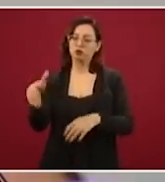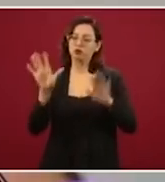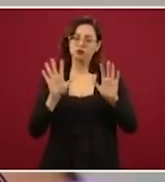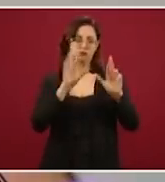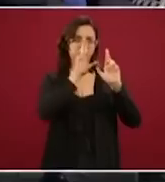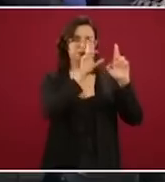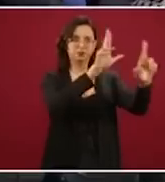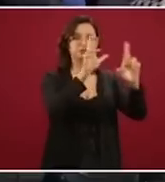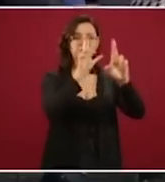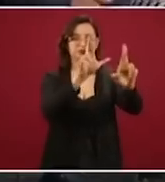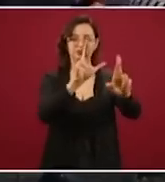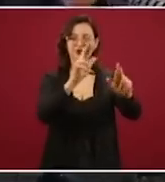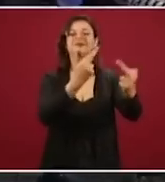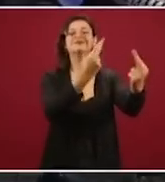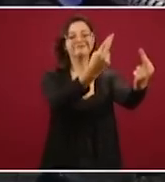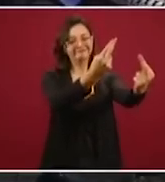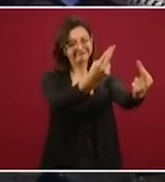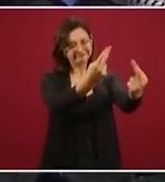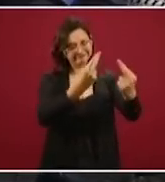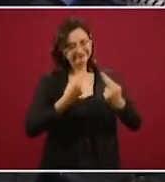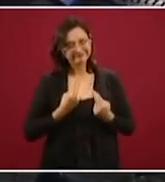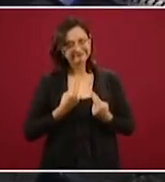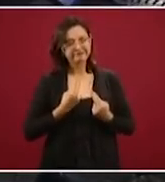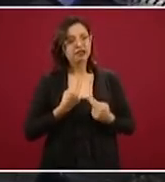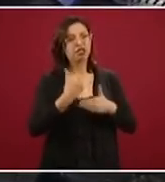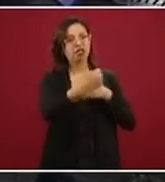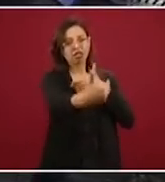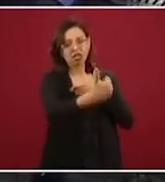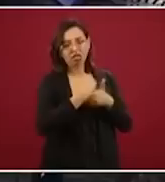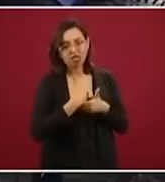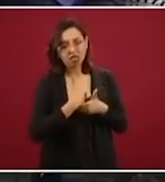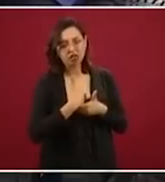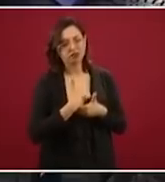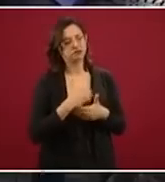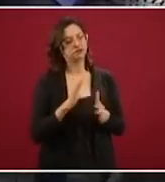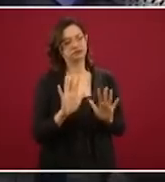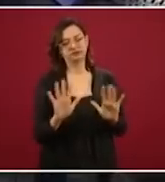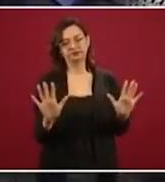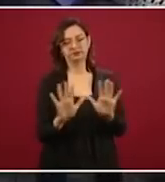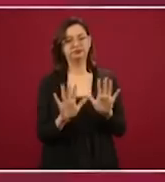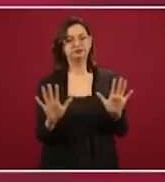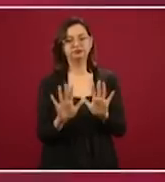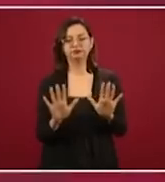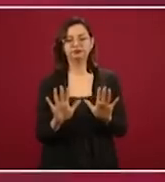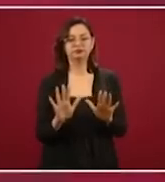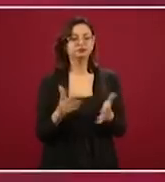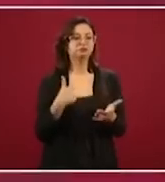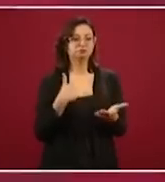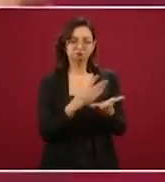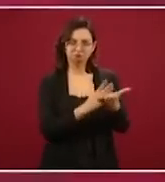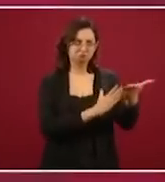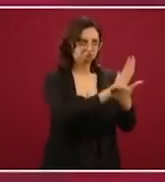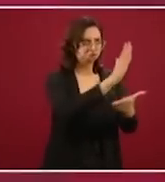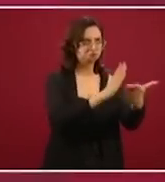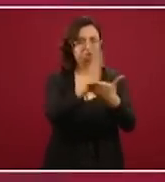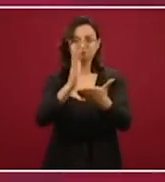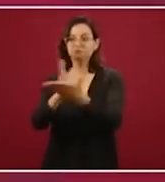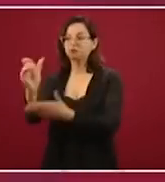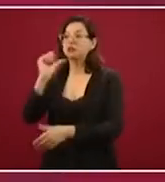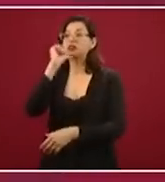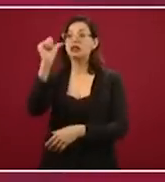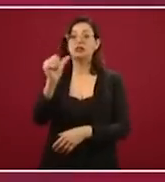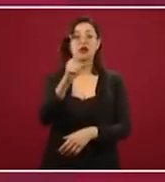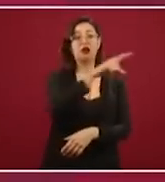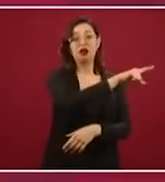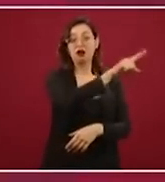nosotros. No intervenir en la vida interna de otros países para que